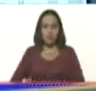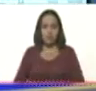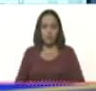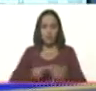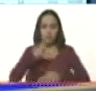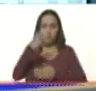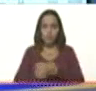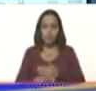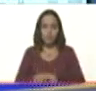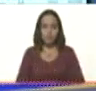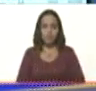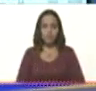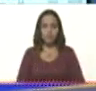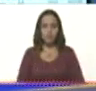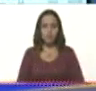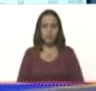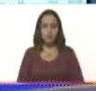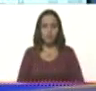Planificación.